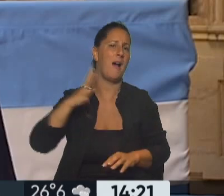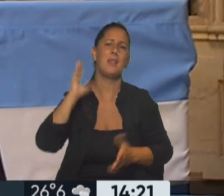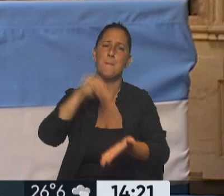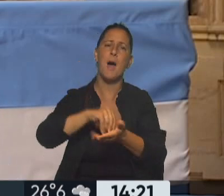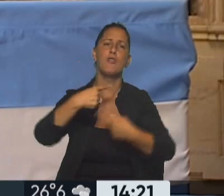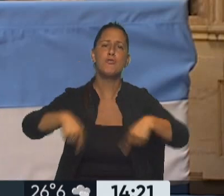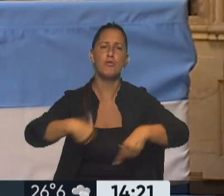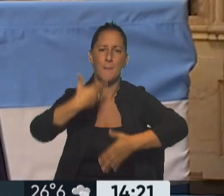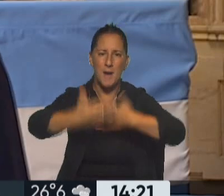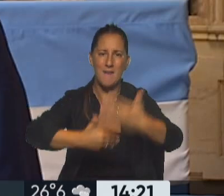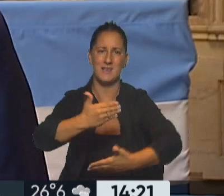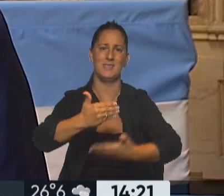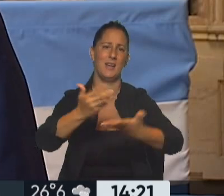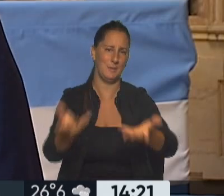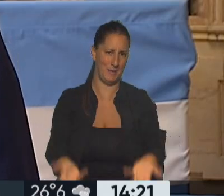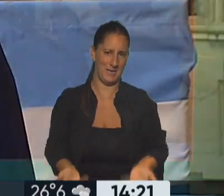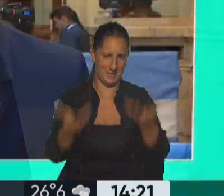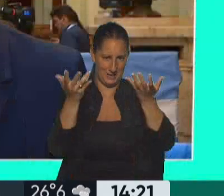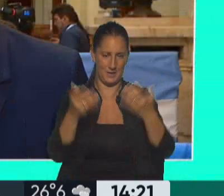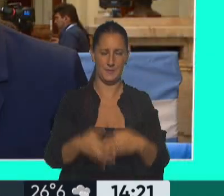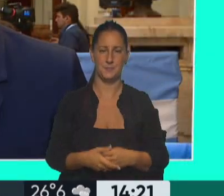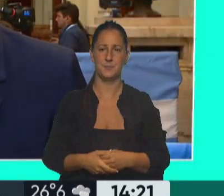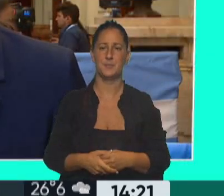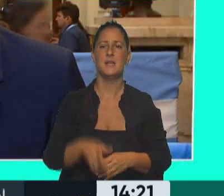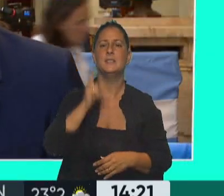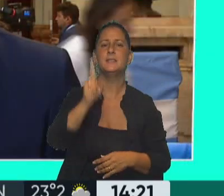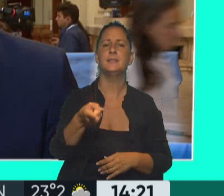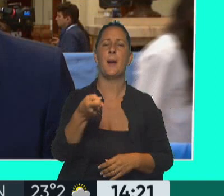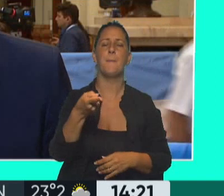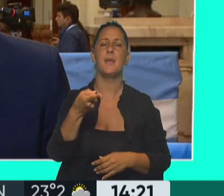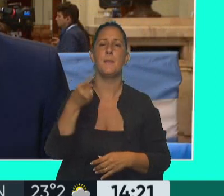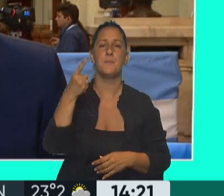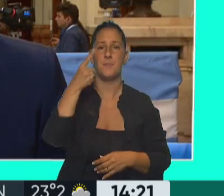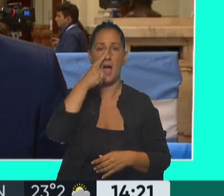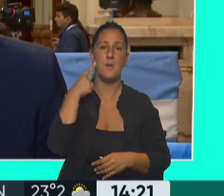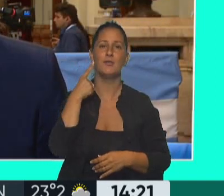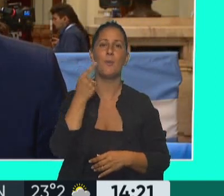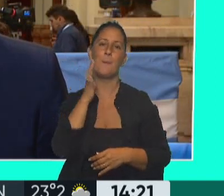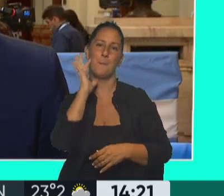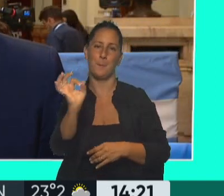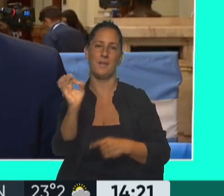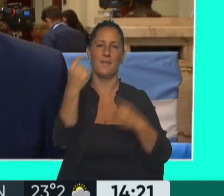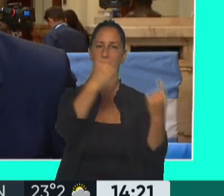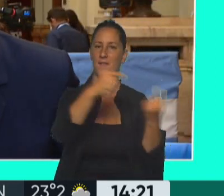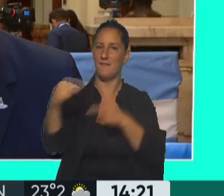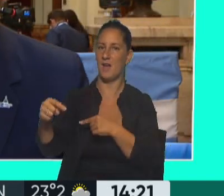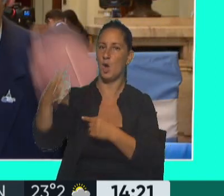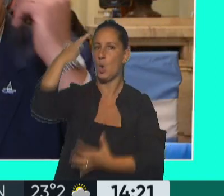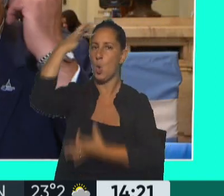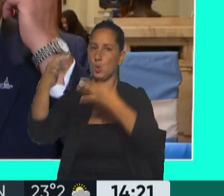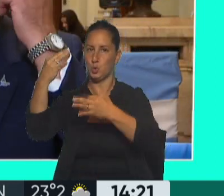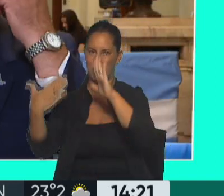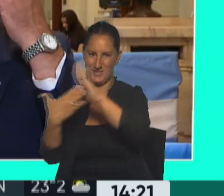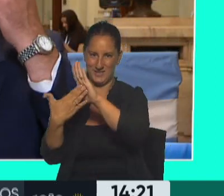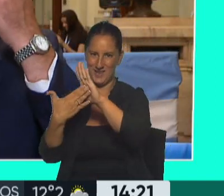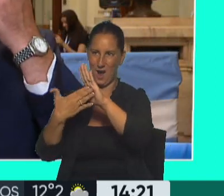creciendo a todos los argentinos, ¿no? Marcó también las diferencias que hay con la justicia, con el Poder Judicial.